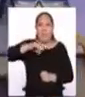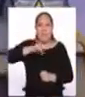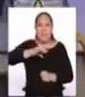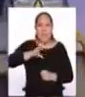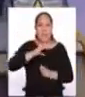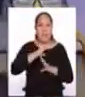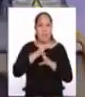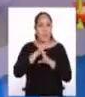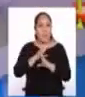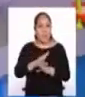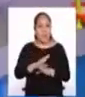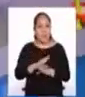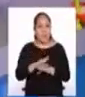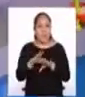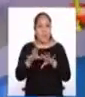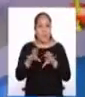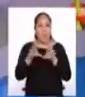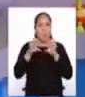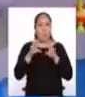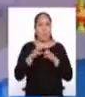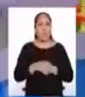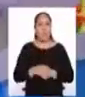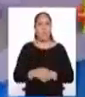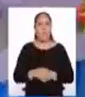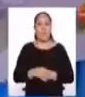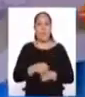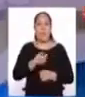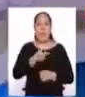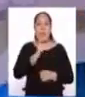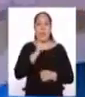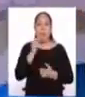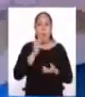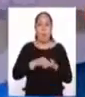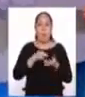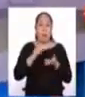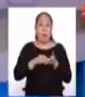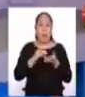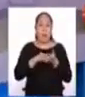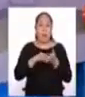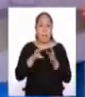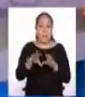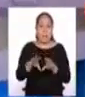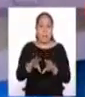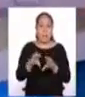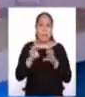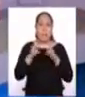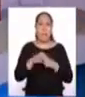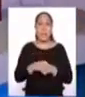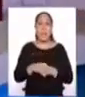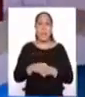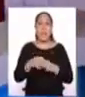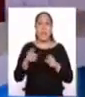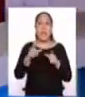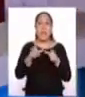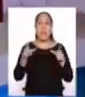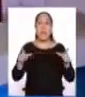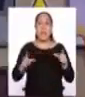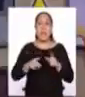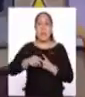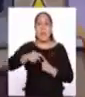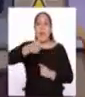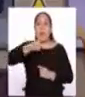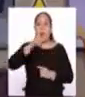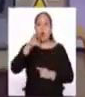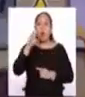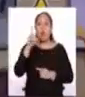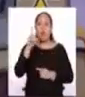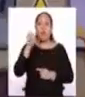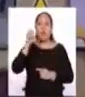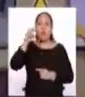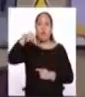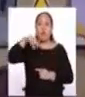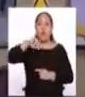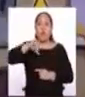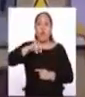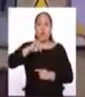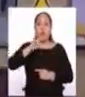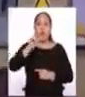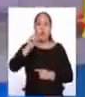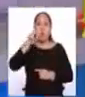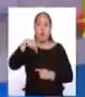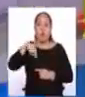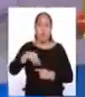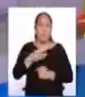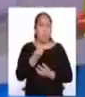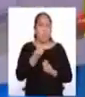congelamiento del agua. El agua más salada del planeta está en el lago Don Juan, en la Antártida. El agua es tan salada que no